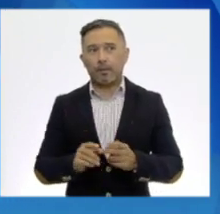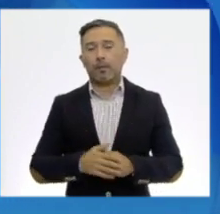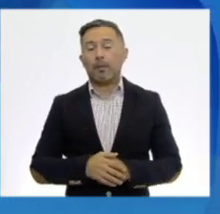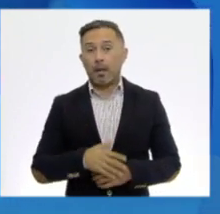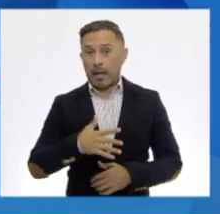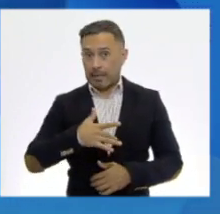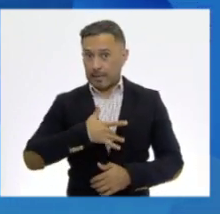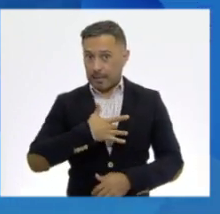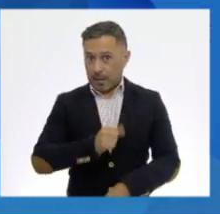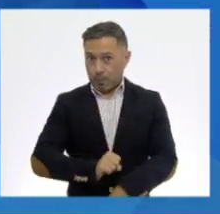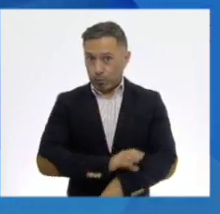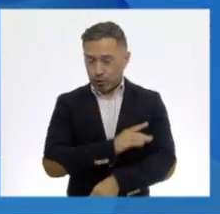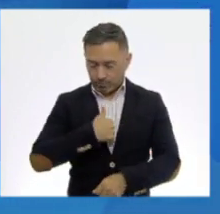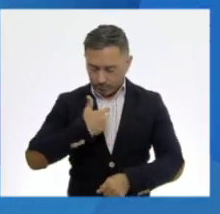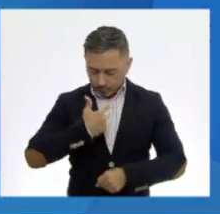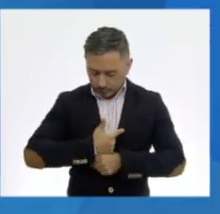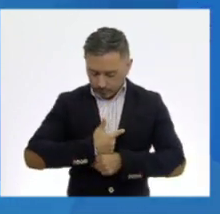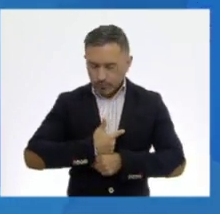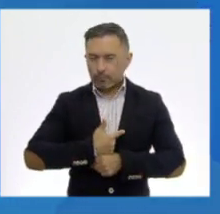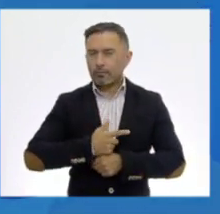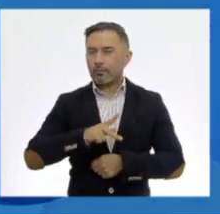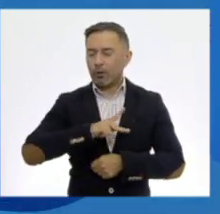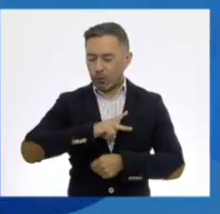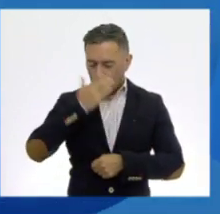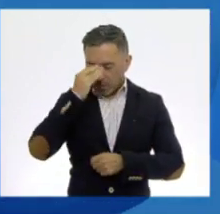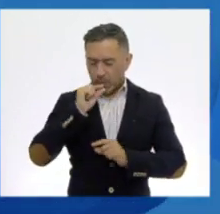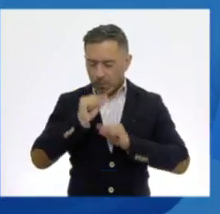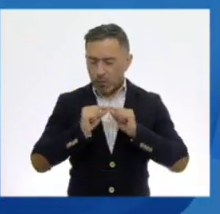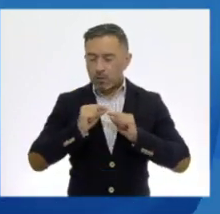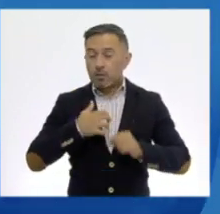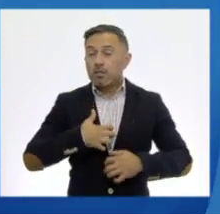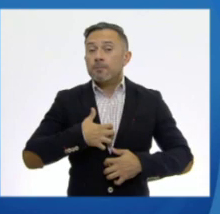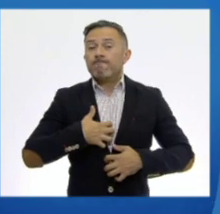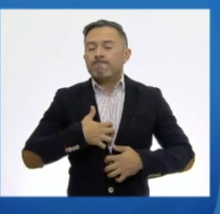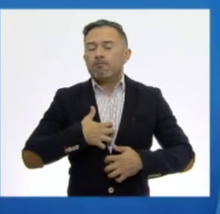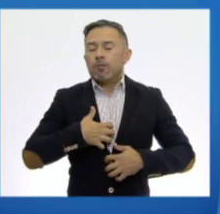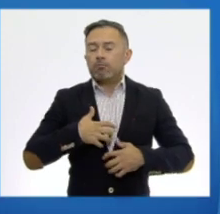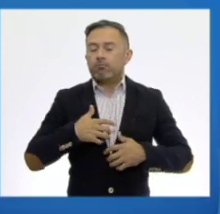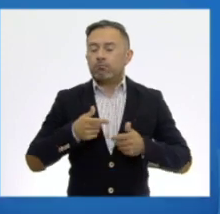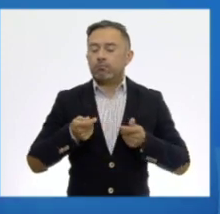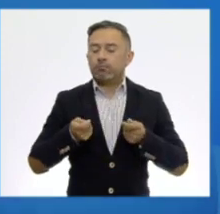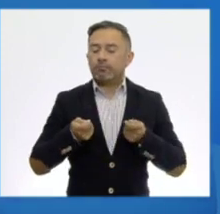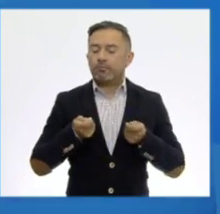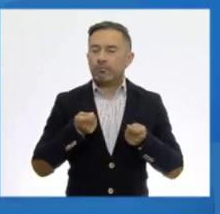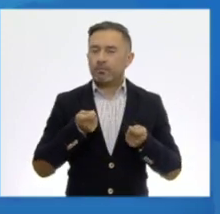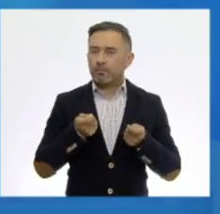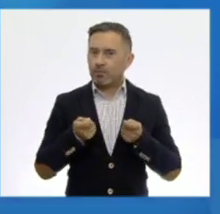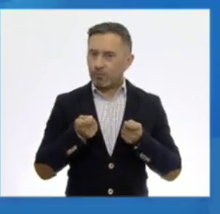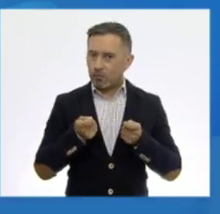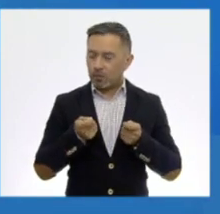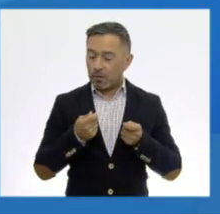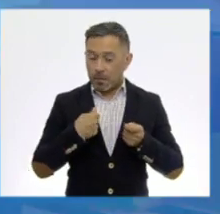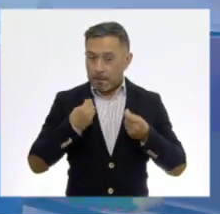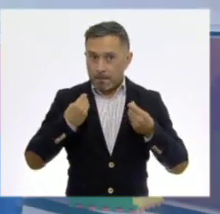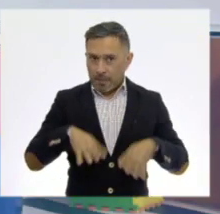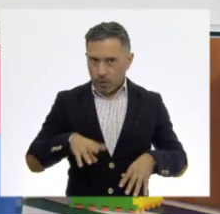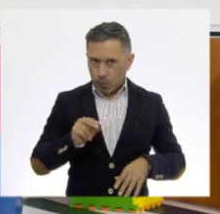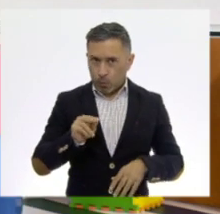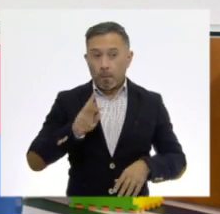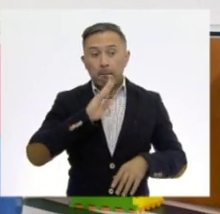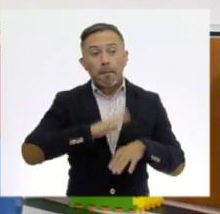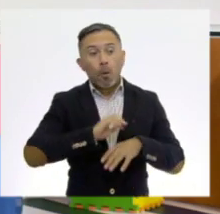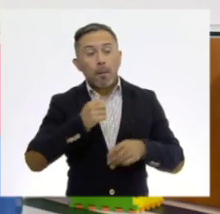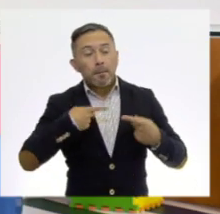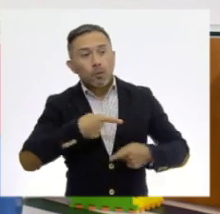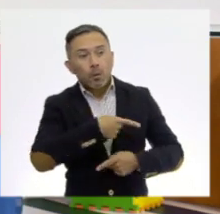a poco tengas control sobre ellas para que no te afecten, pero tampoco afecten a otras personas.